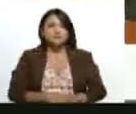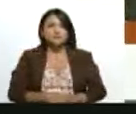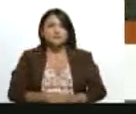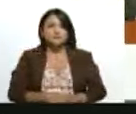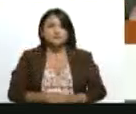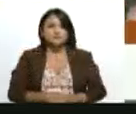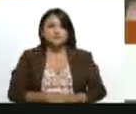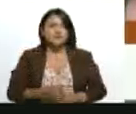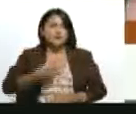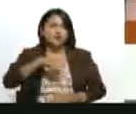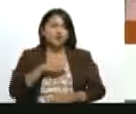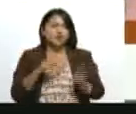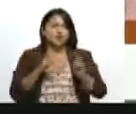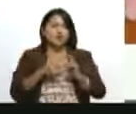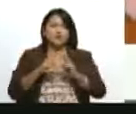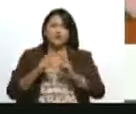conocido.